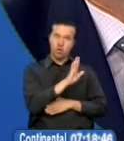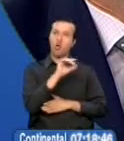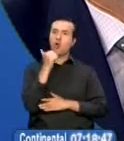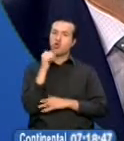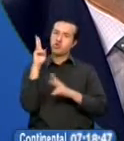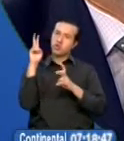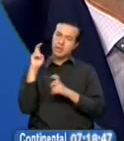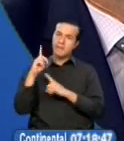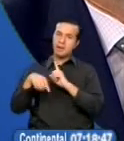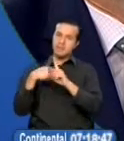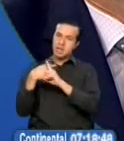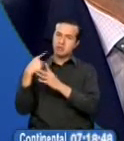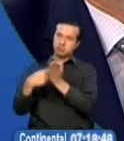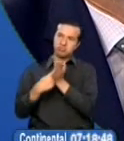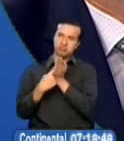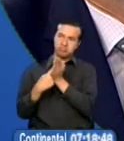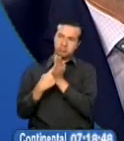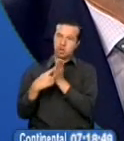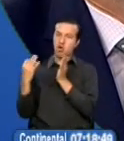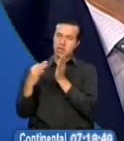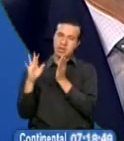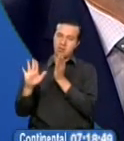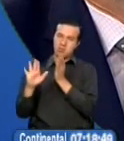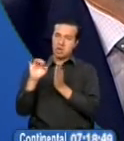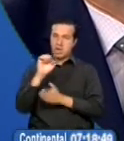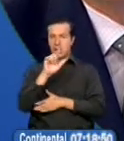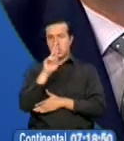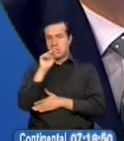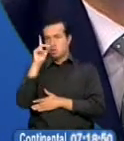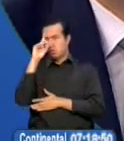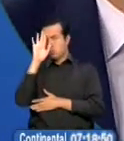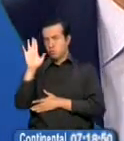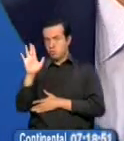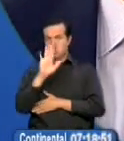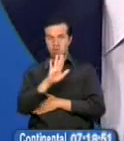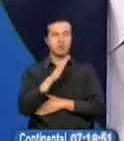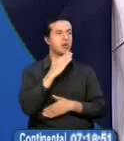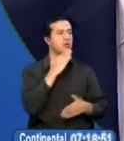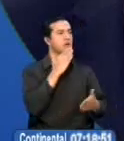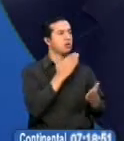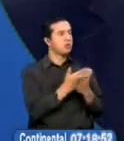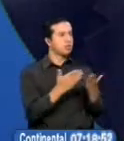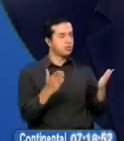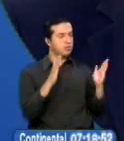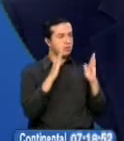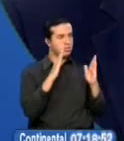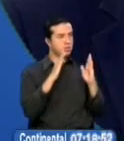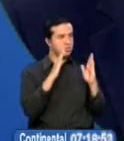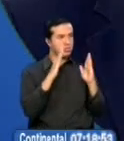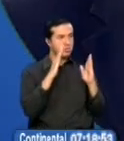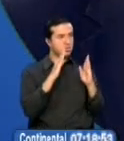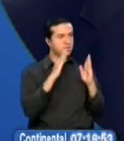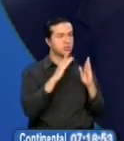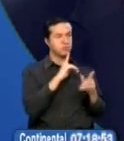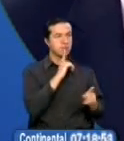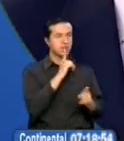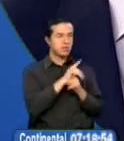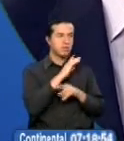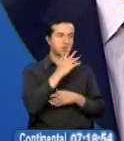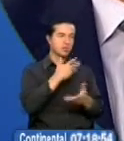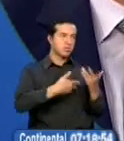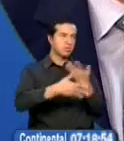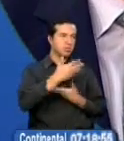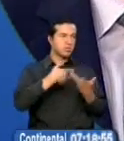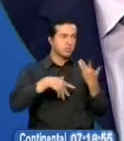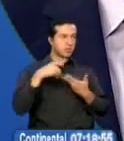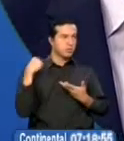ser discutidos en una mesa de diálogo con el ELN. Juan Fernando, muchas gracias por atender nuestra llamada y compartir con